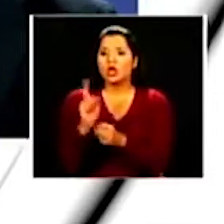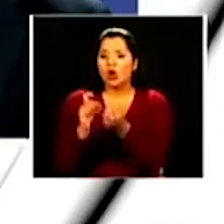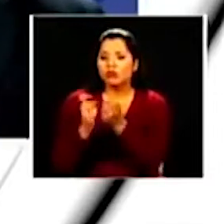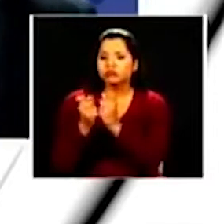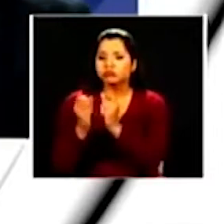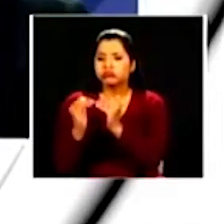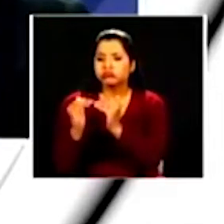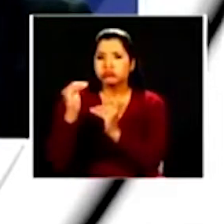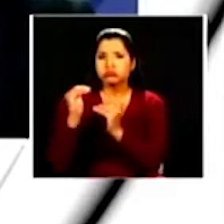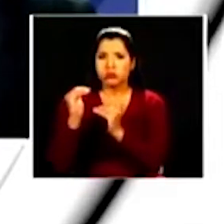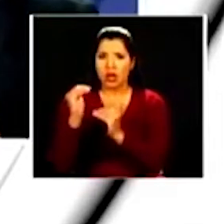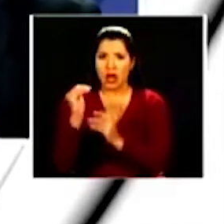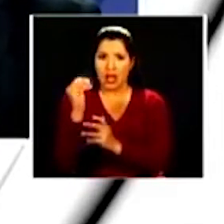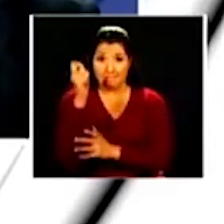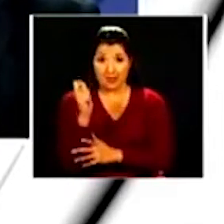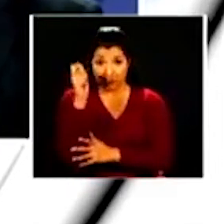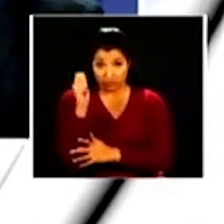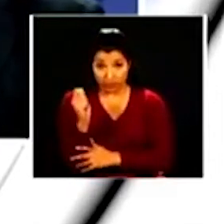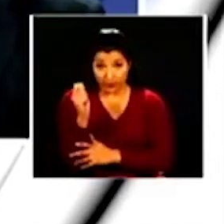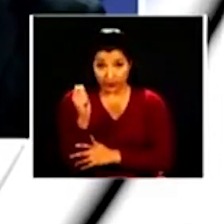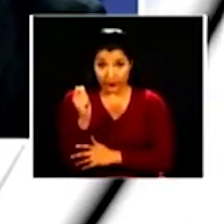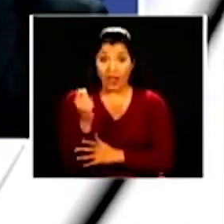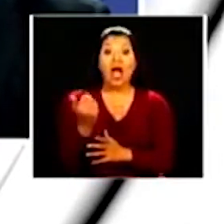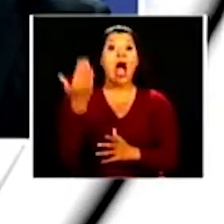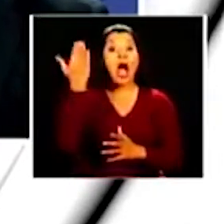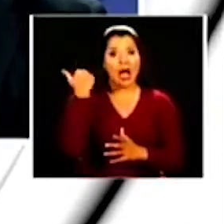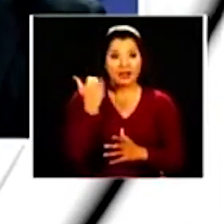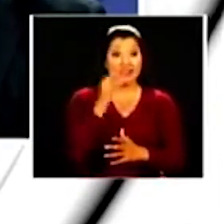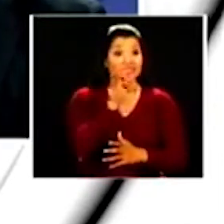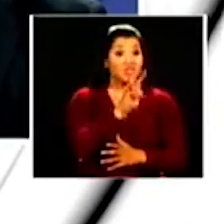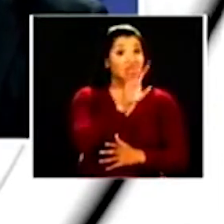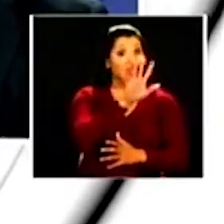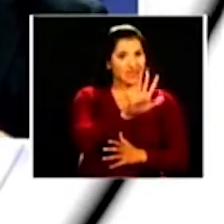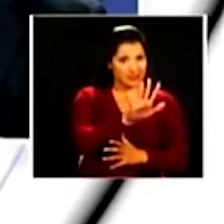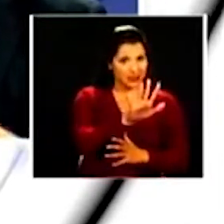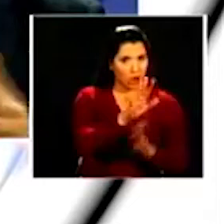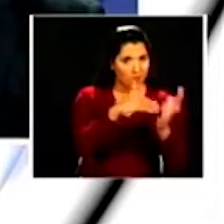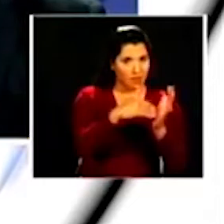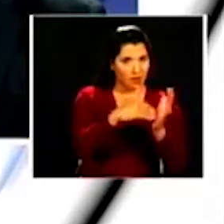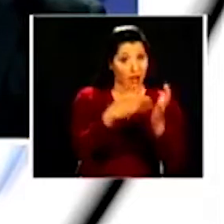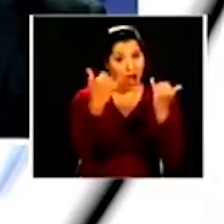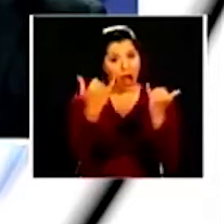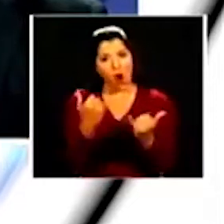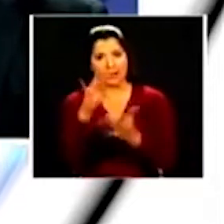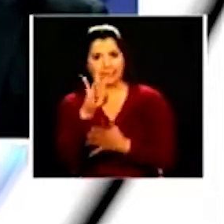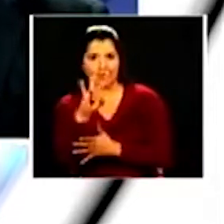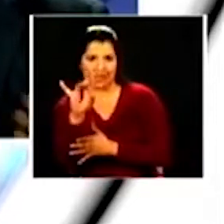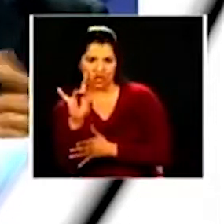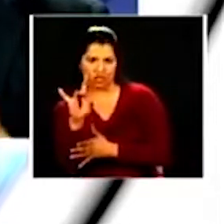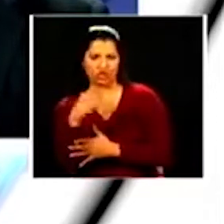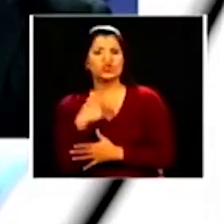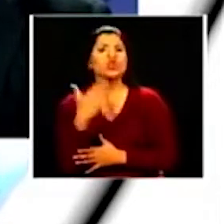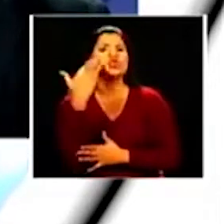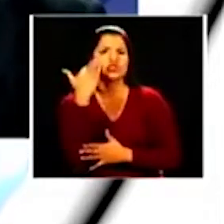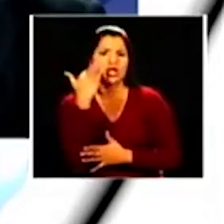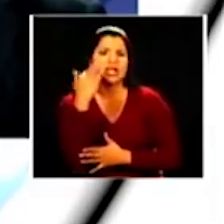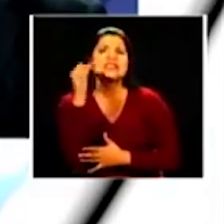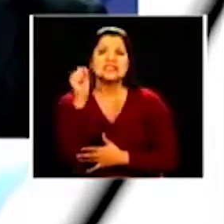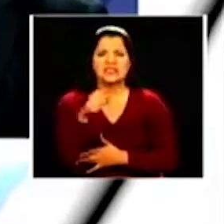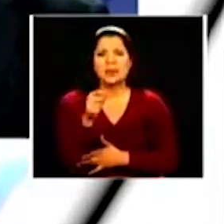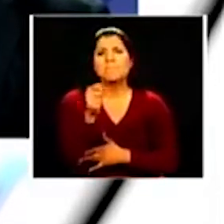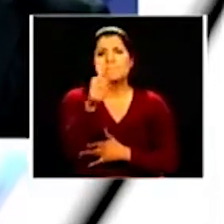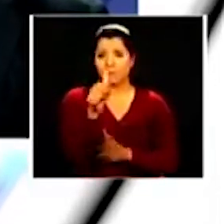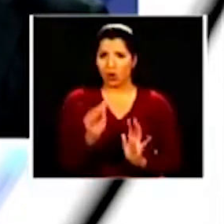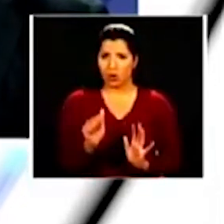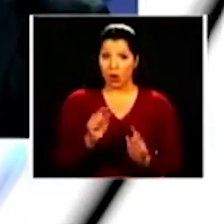75 a 78, que es poco, sí, pero con la baja inflación, eso representa con la base de tantas pensiones una cantidad